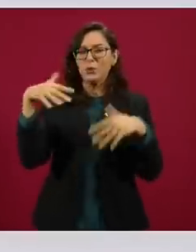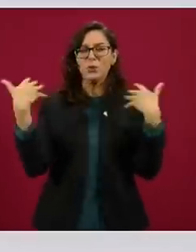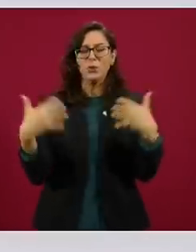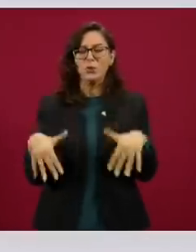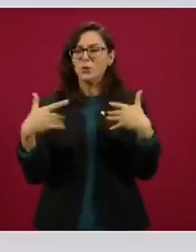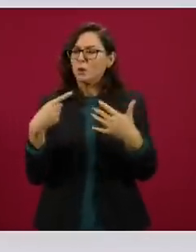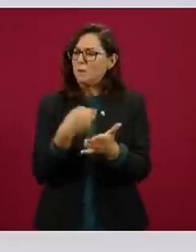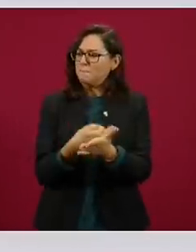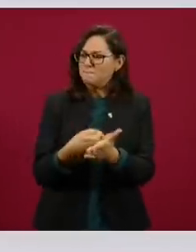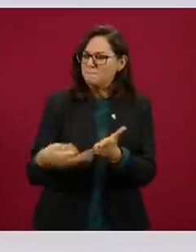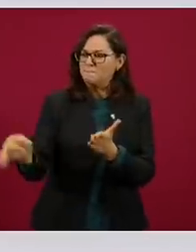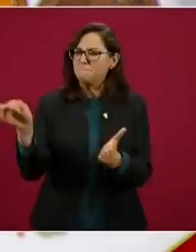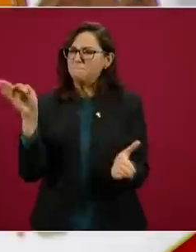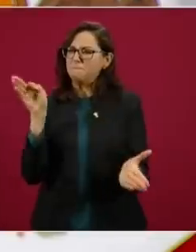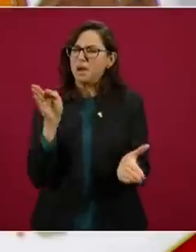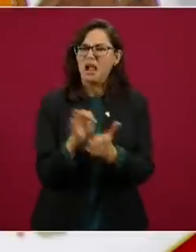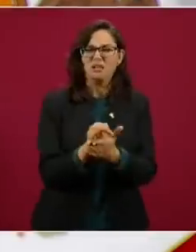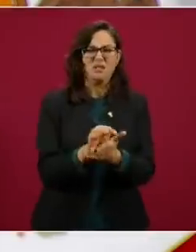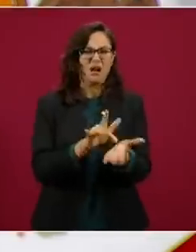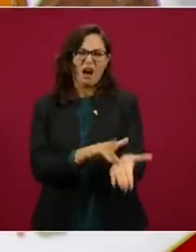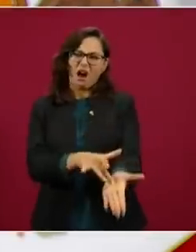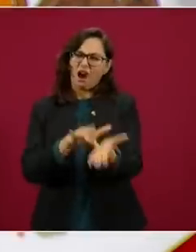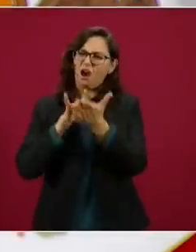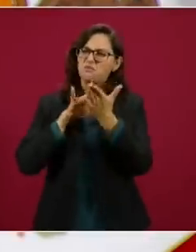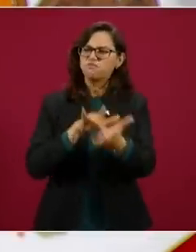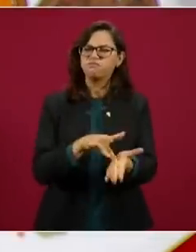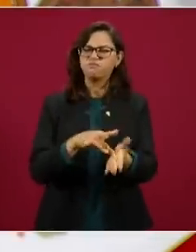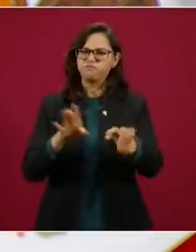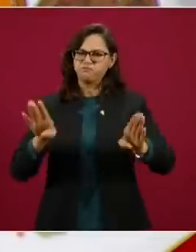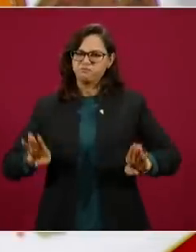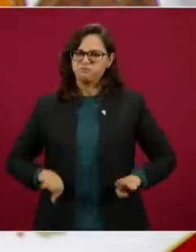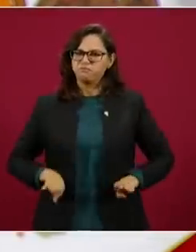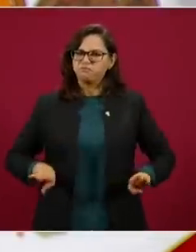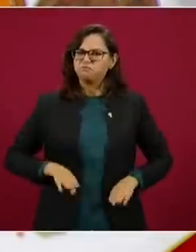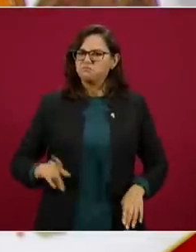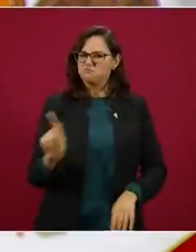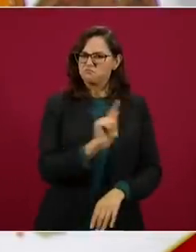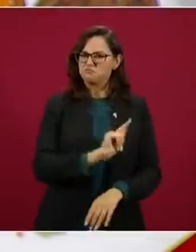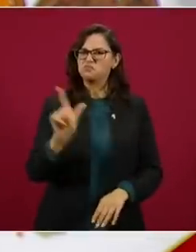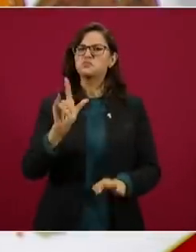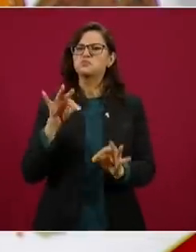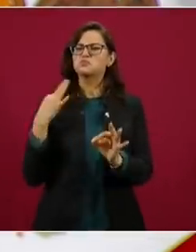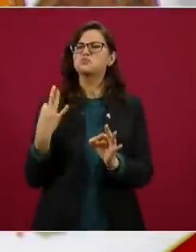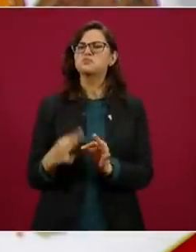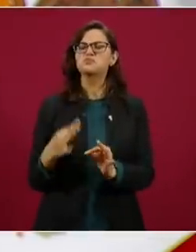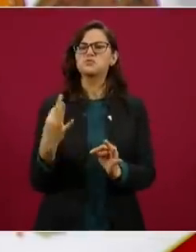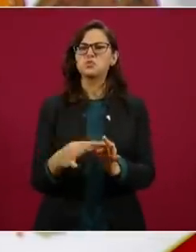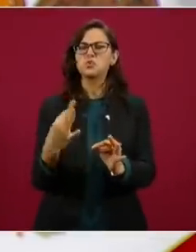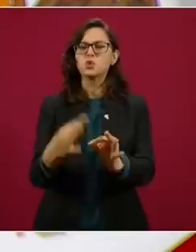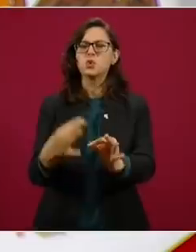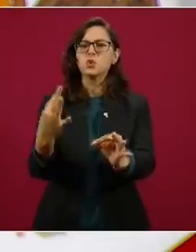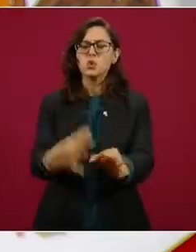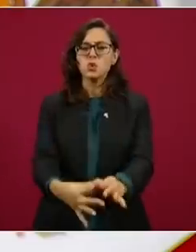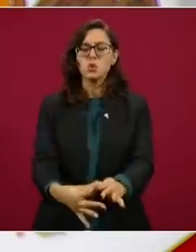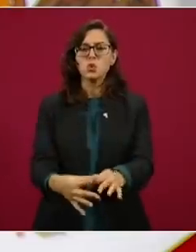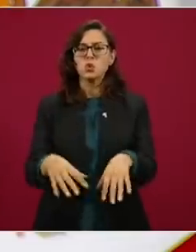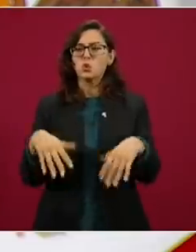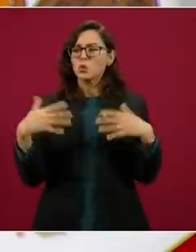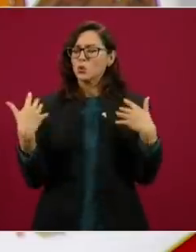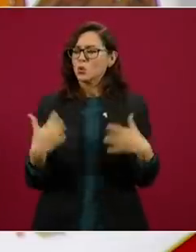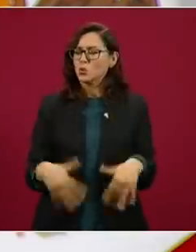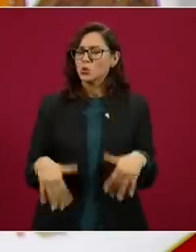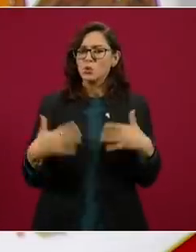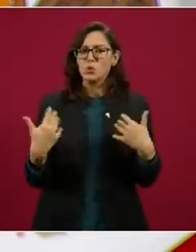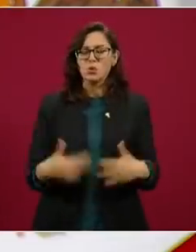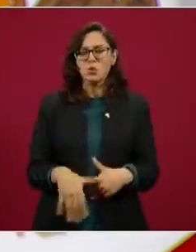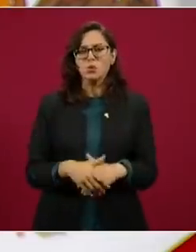valentía su sentido del deber como profesionales de la salud su actitud en